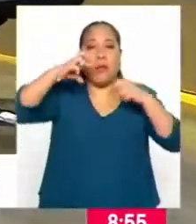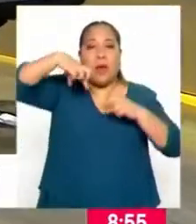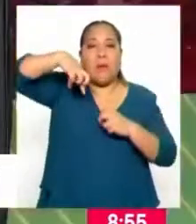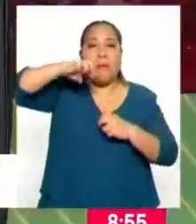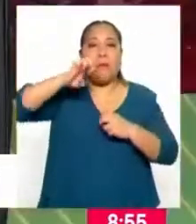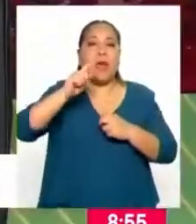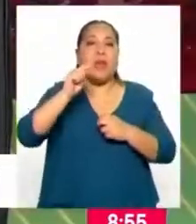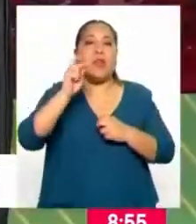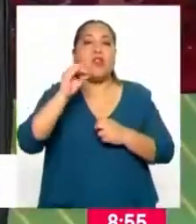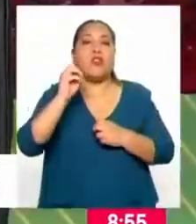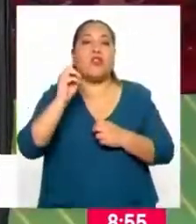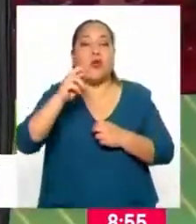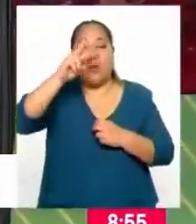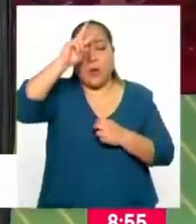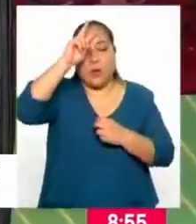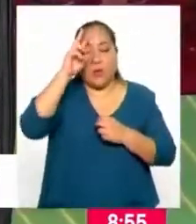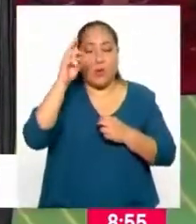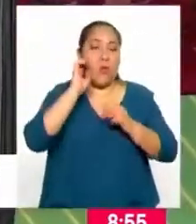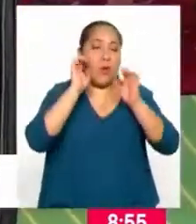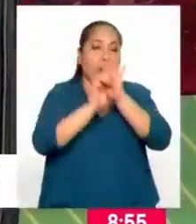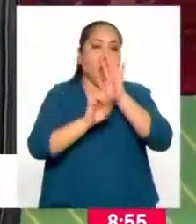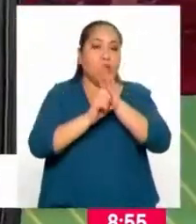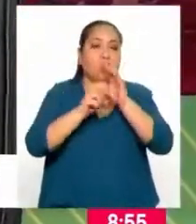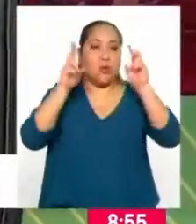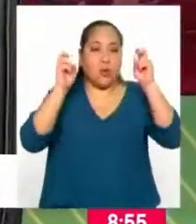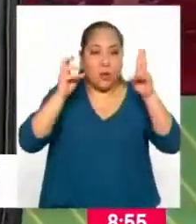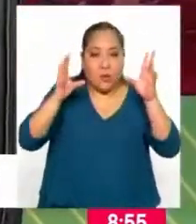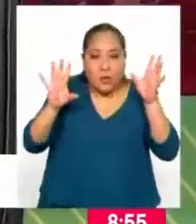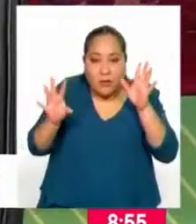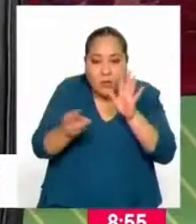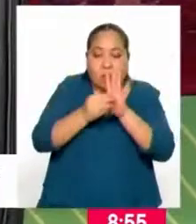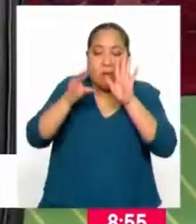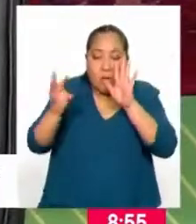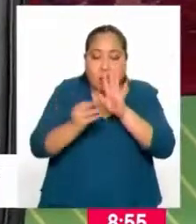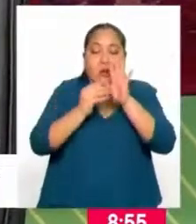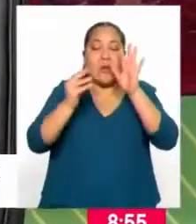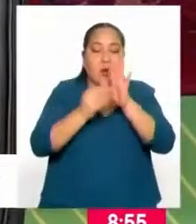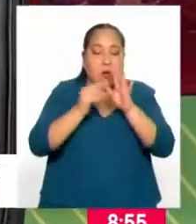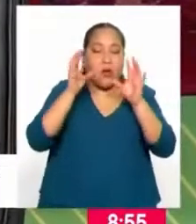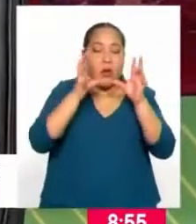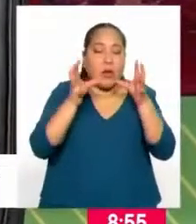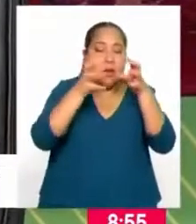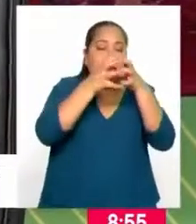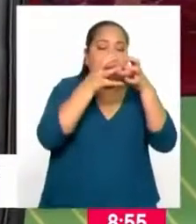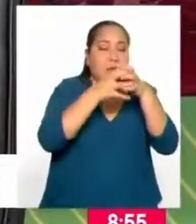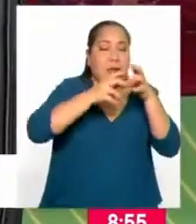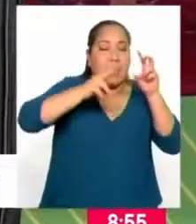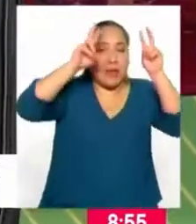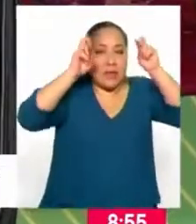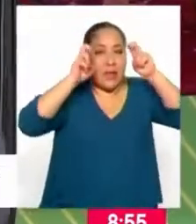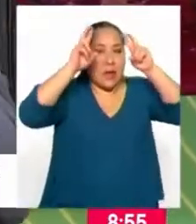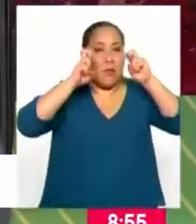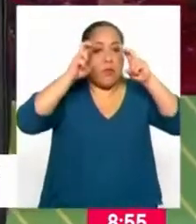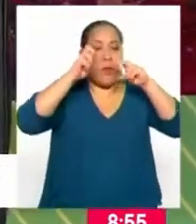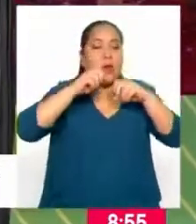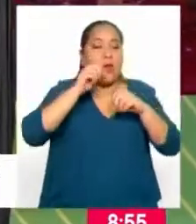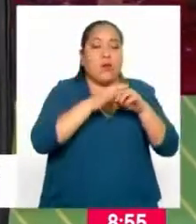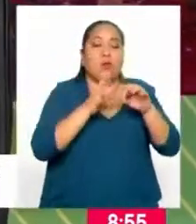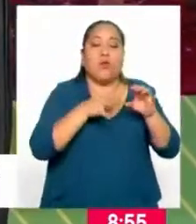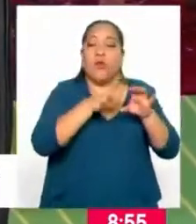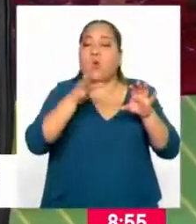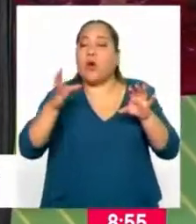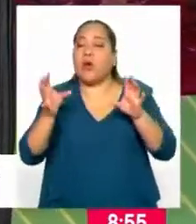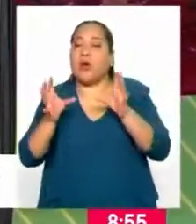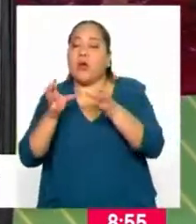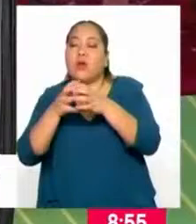Entonces son casos que se acumularon y que tienen que ver con esa denuncia constitucional. Mientras no se resuelva ahí, no se hacen diligencias. Hay otros casos